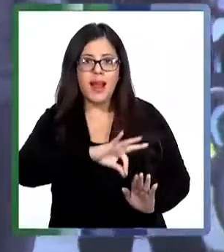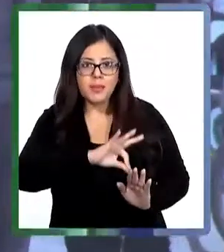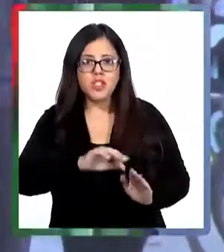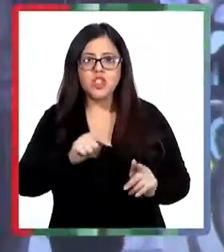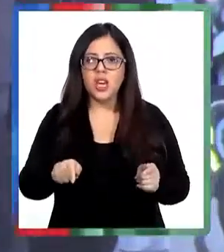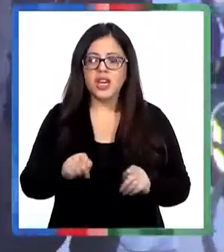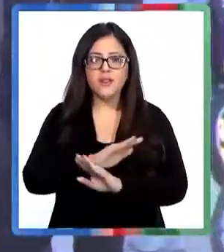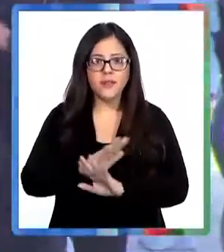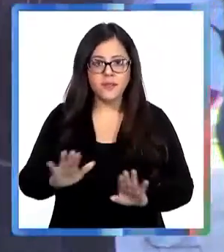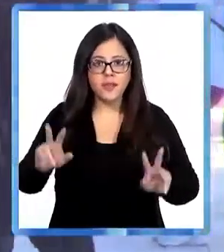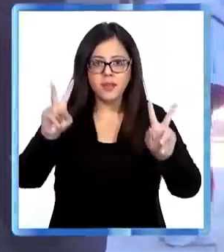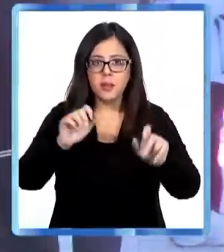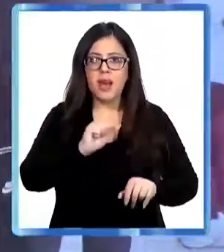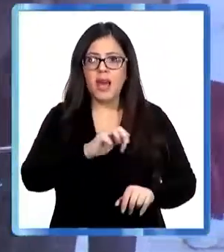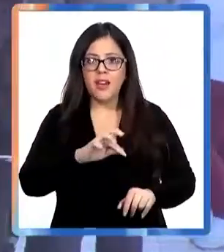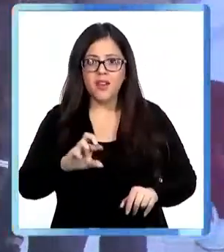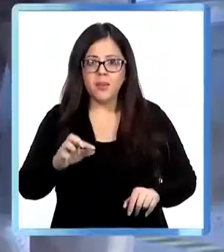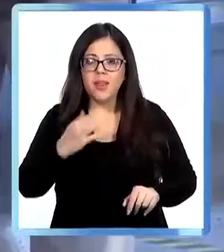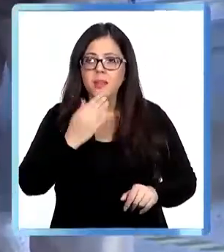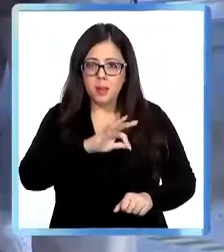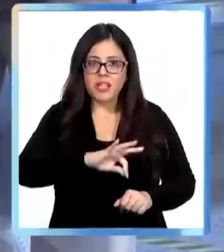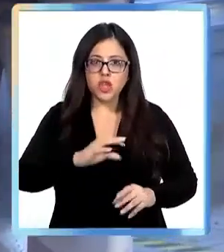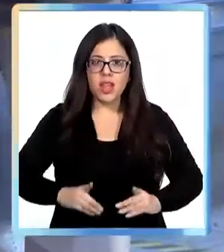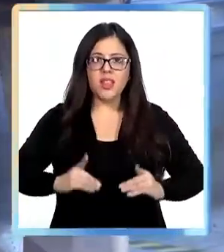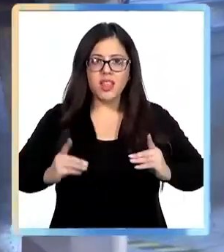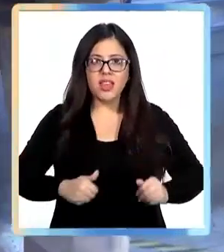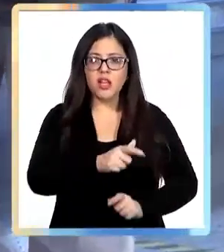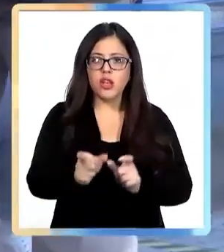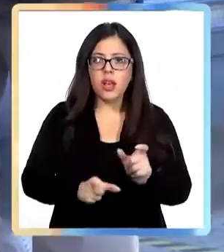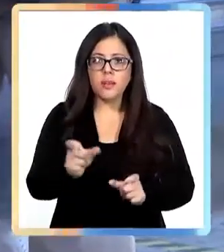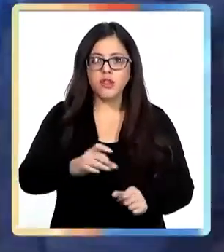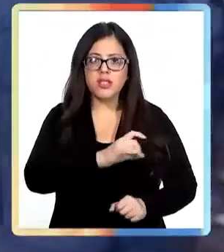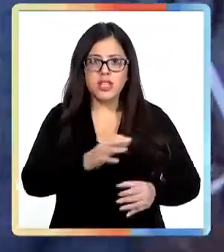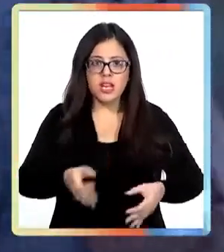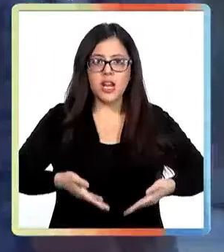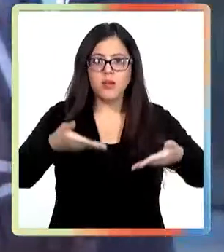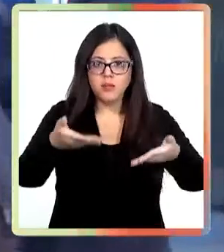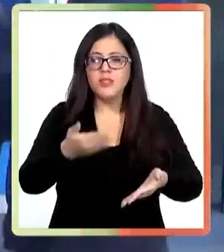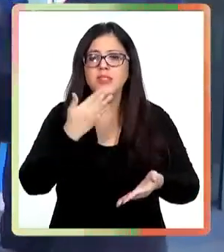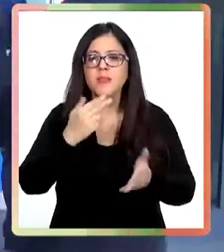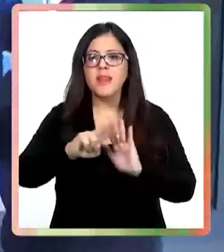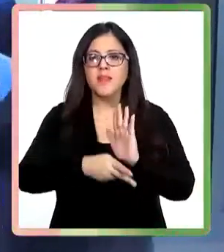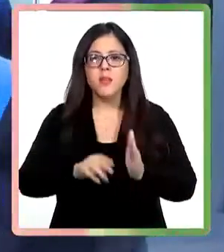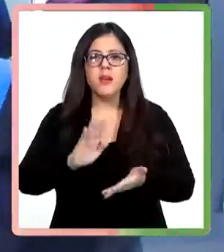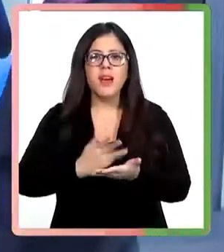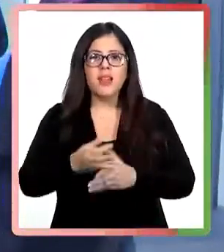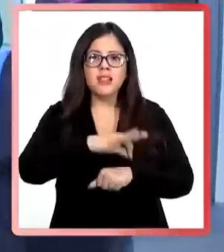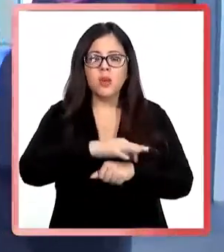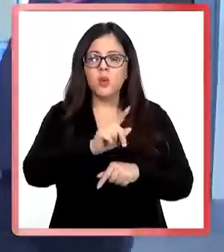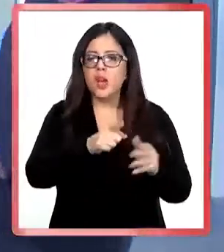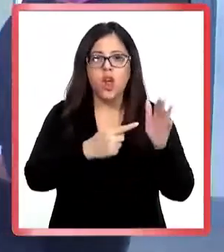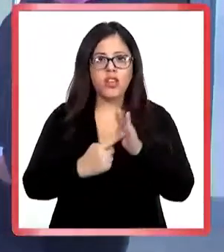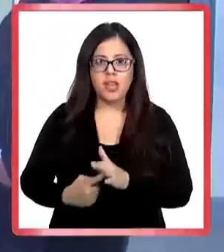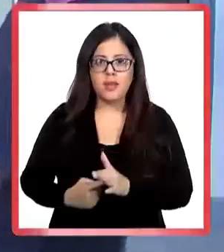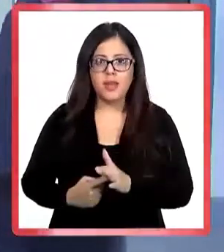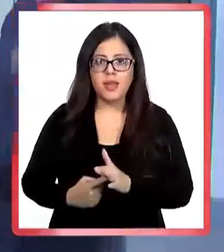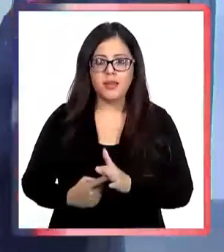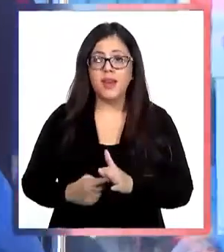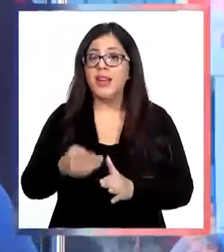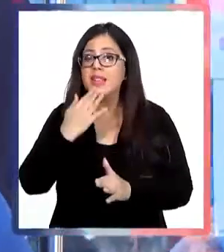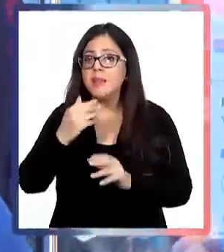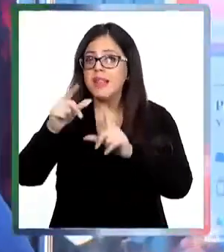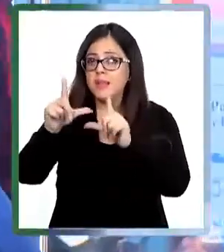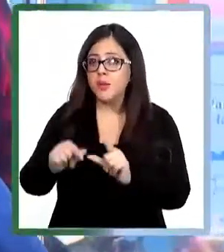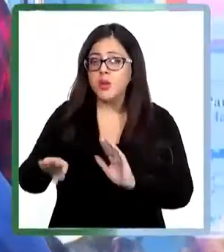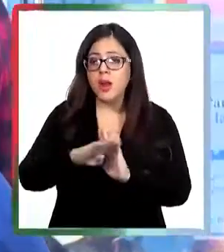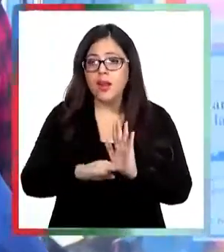que termine con la lógica de las AFP y entregue pensiones dignas a todos los chilenos y chilenas, una reforma de salud que no discrimine entre ricos y pobres, que disminuya las